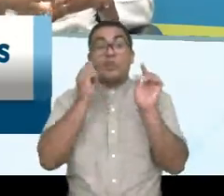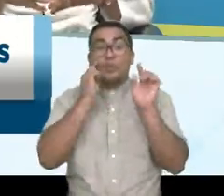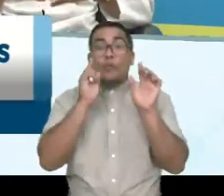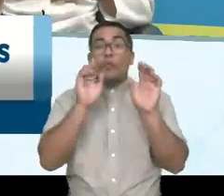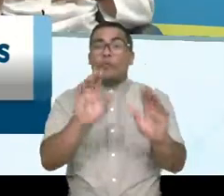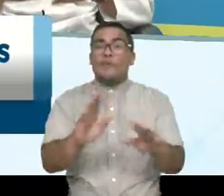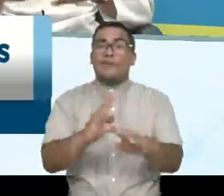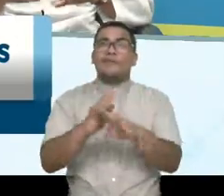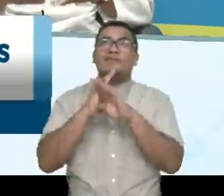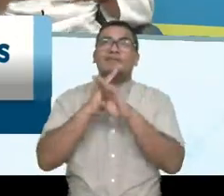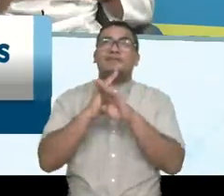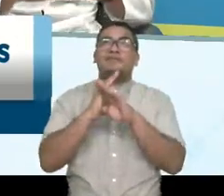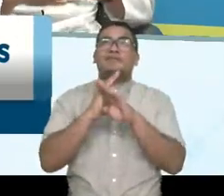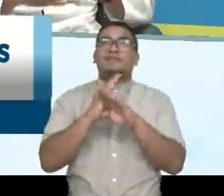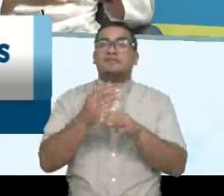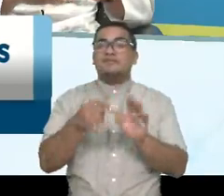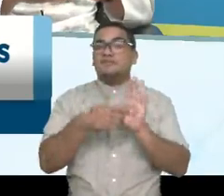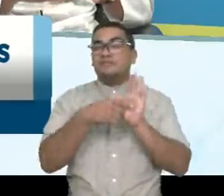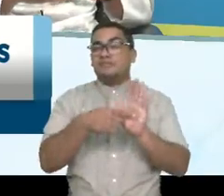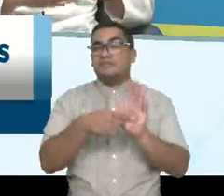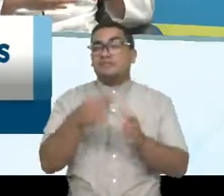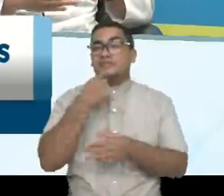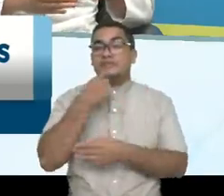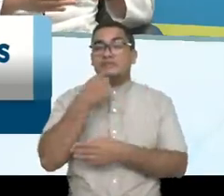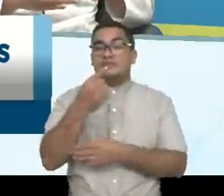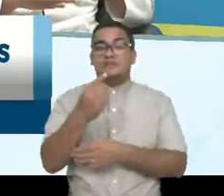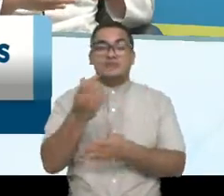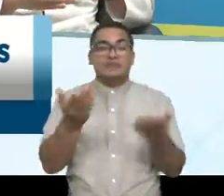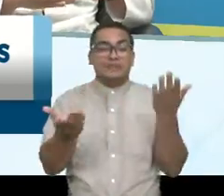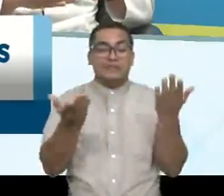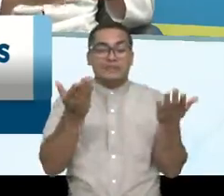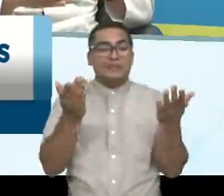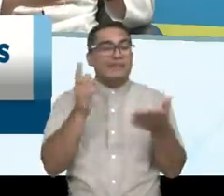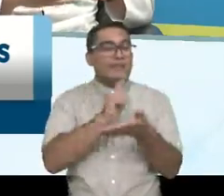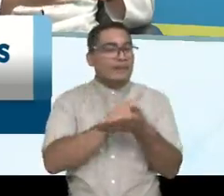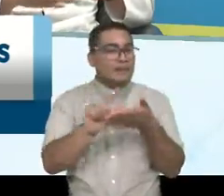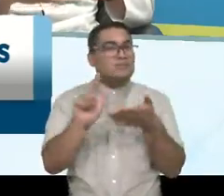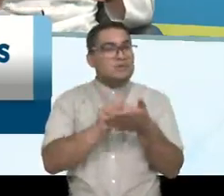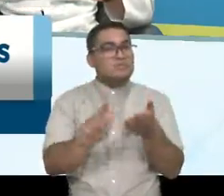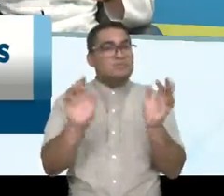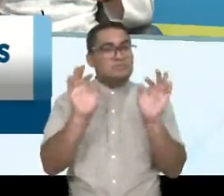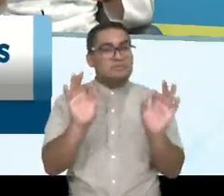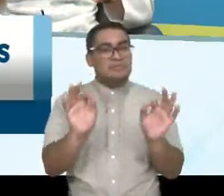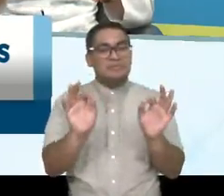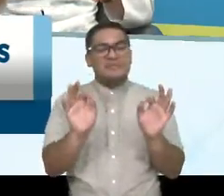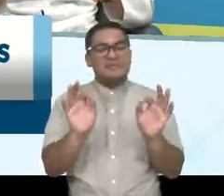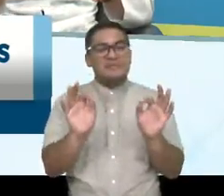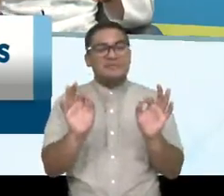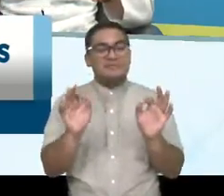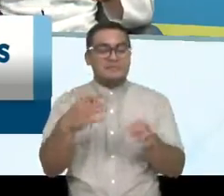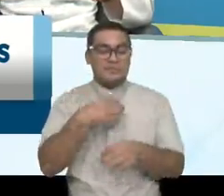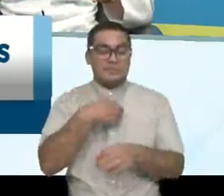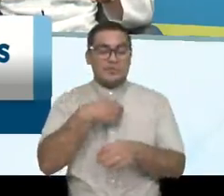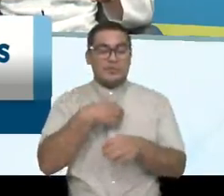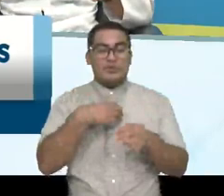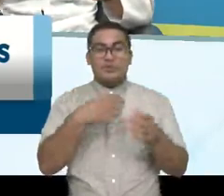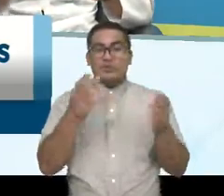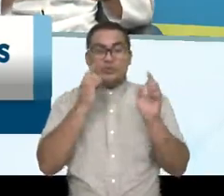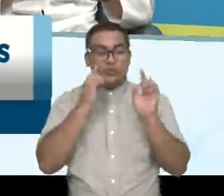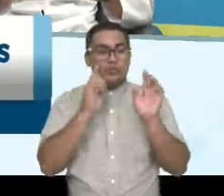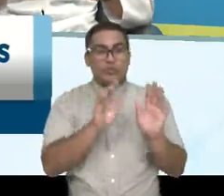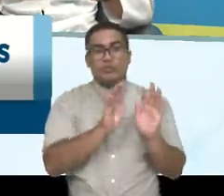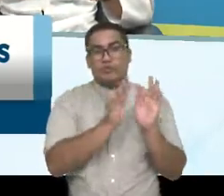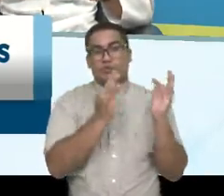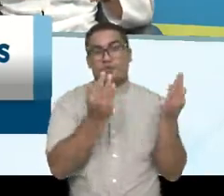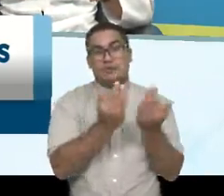tiempo. No estamos diciendo que hay que minimizar las medidas de higiene, ¿verdad? A nivel personal y en la familia, sino